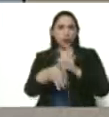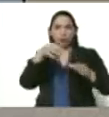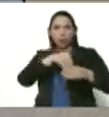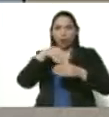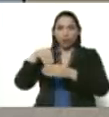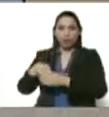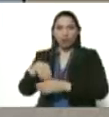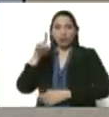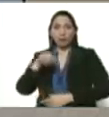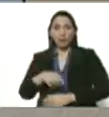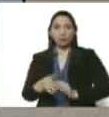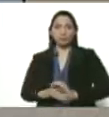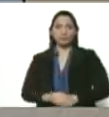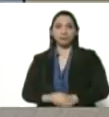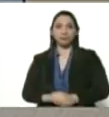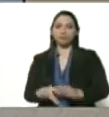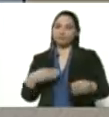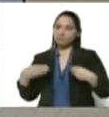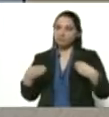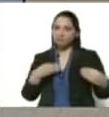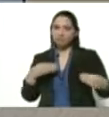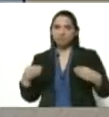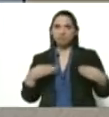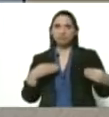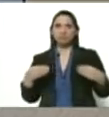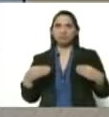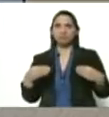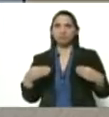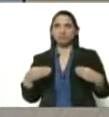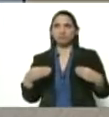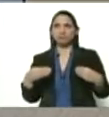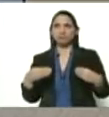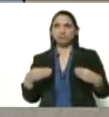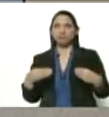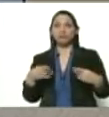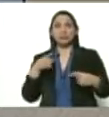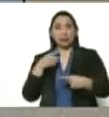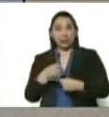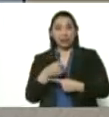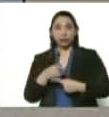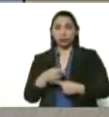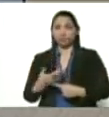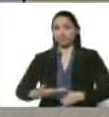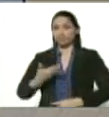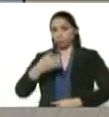cuarentena y de esta flexibilización, bueno, que ha sido realmente